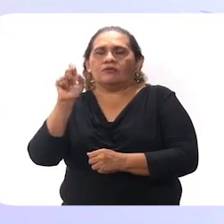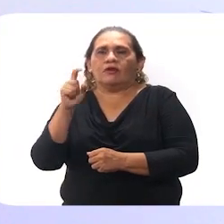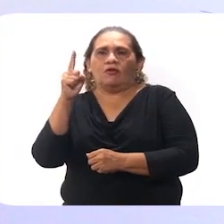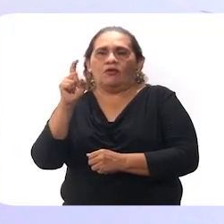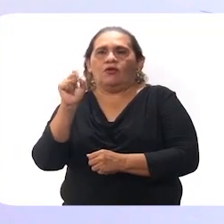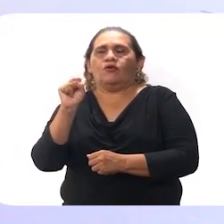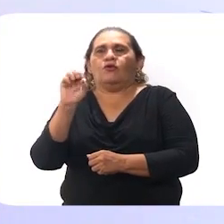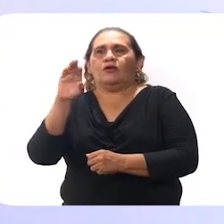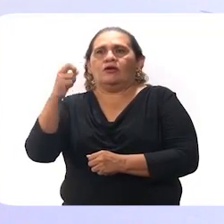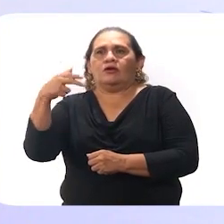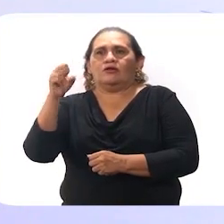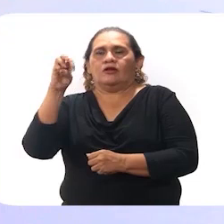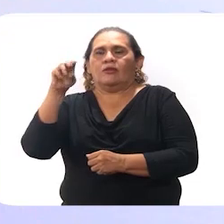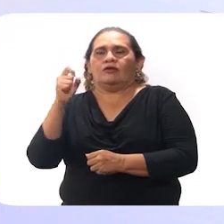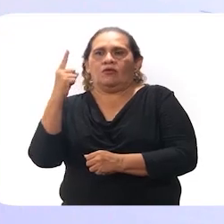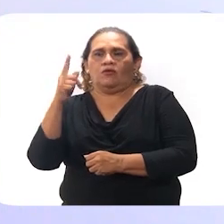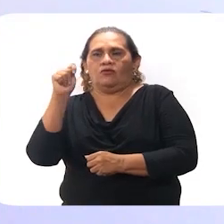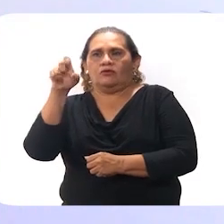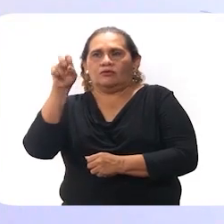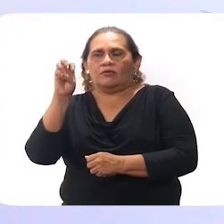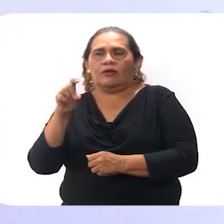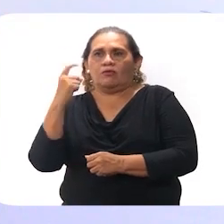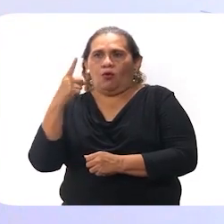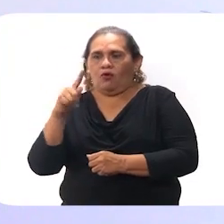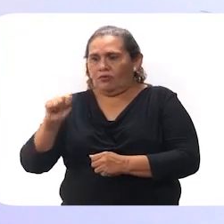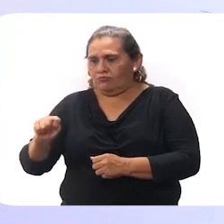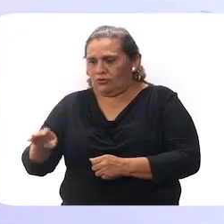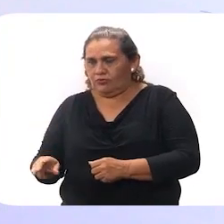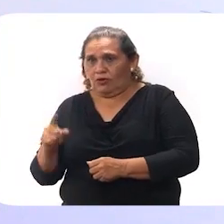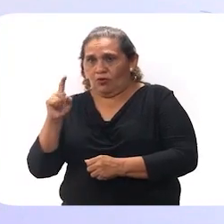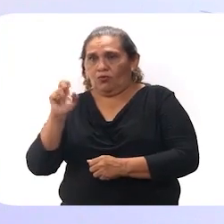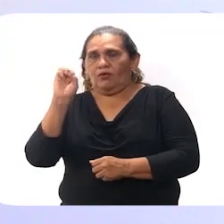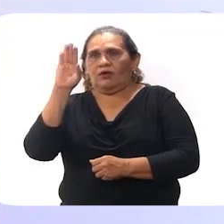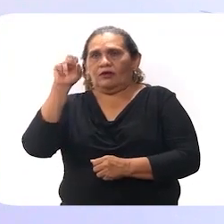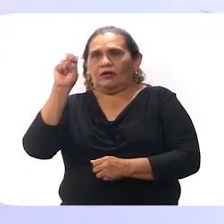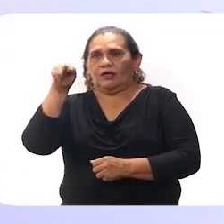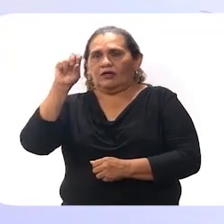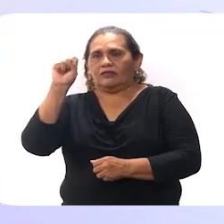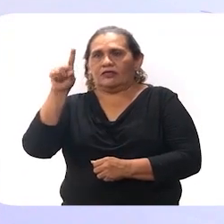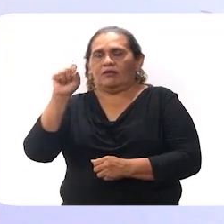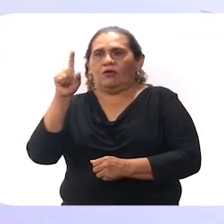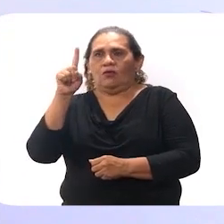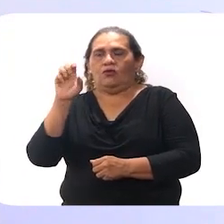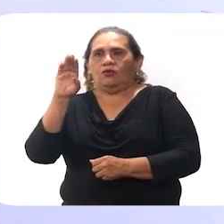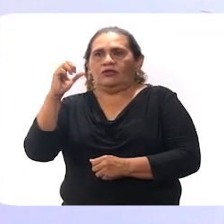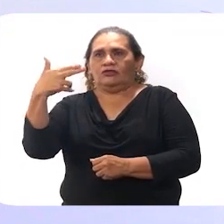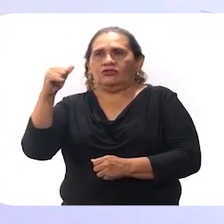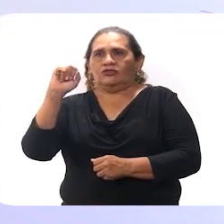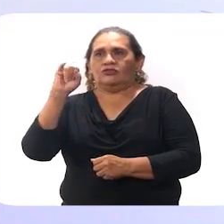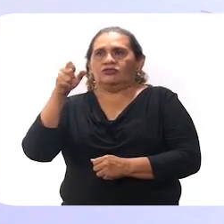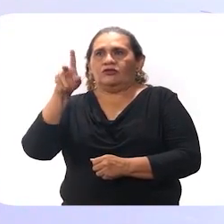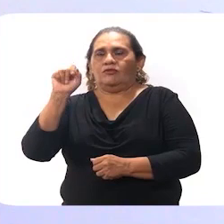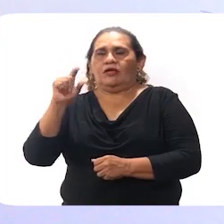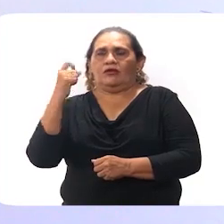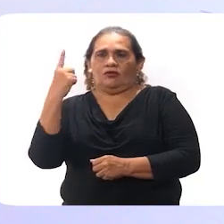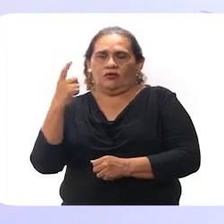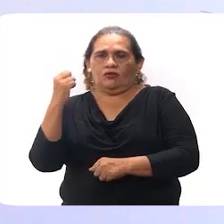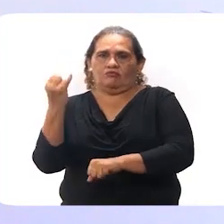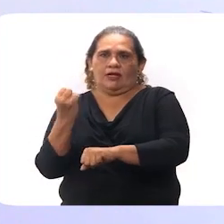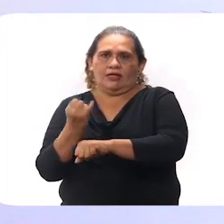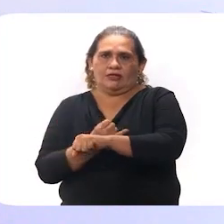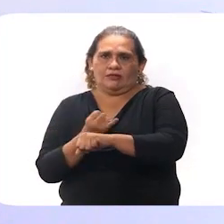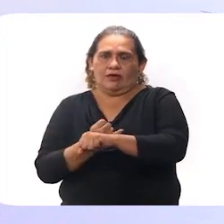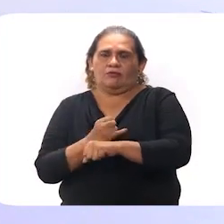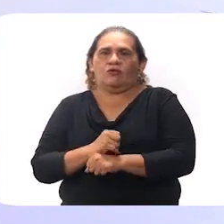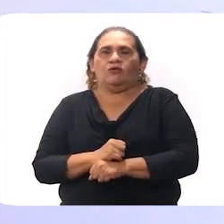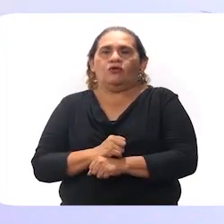Chemash, 1 en Tamec, 1 en Tizimín, 1 en Canzacap, 1 en Chichimilá y 1 en Izamal. En